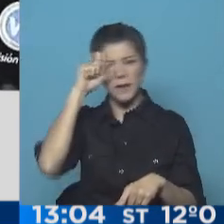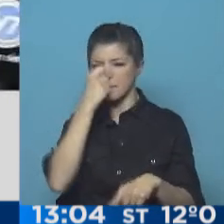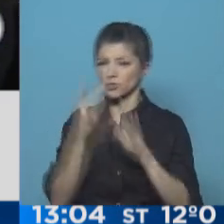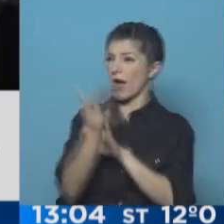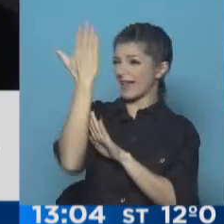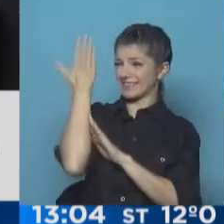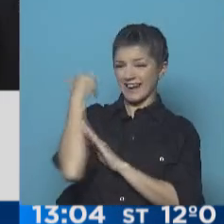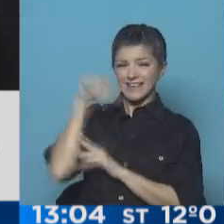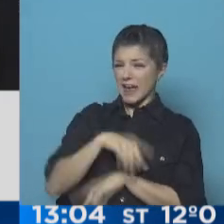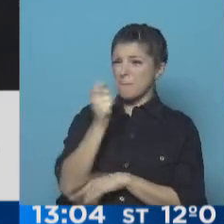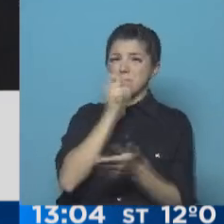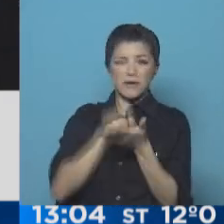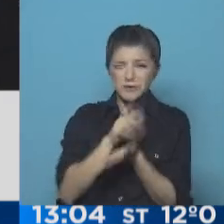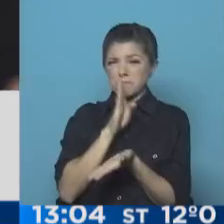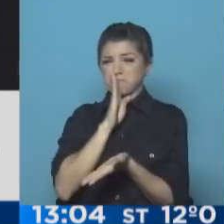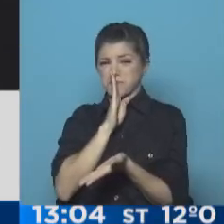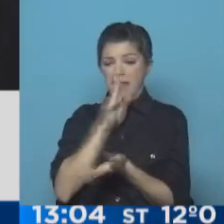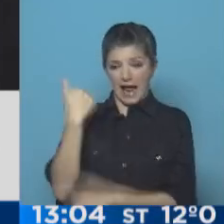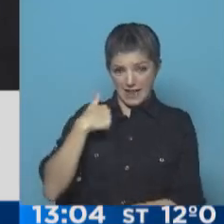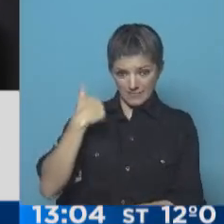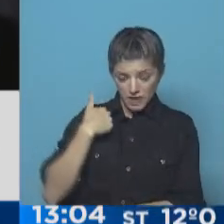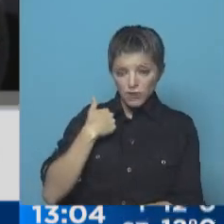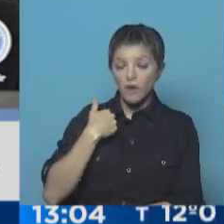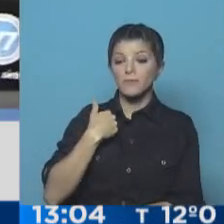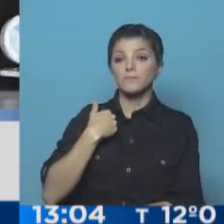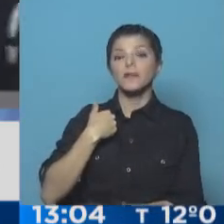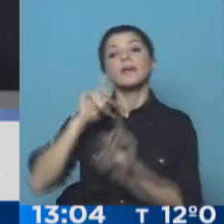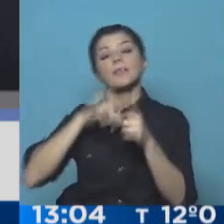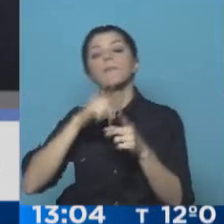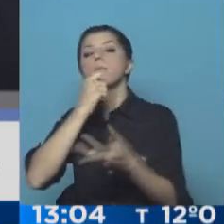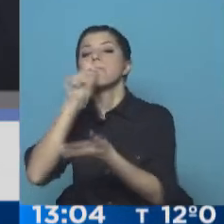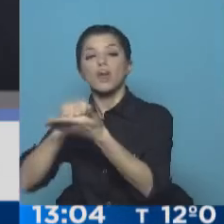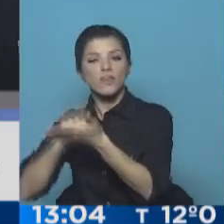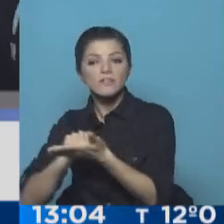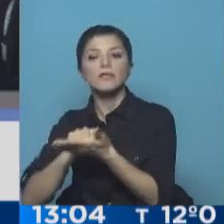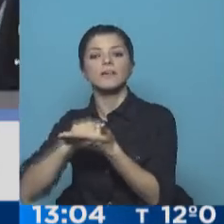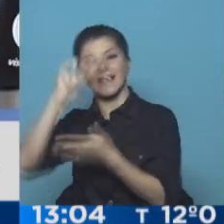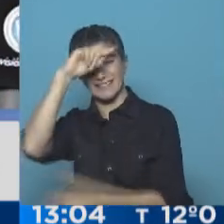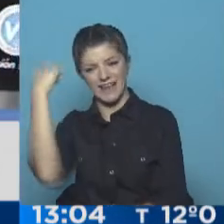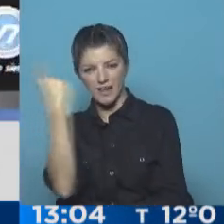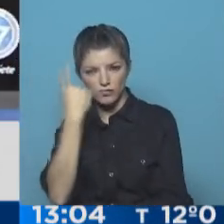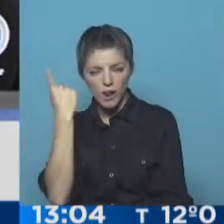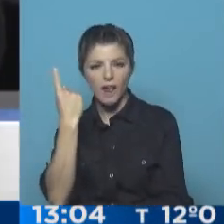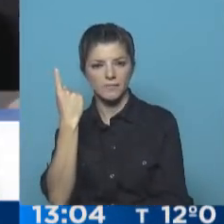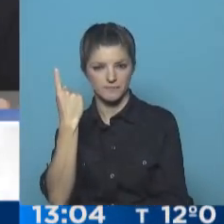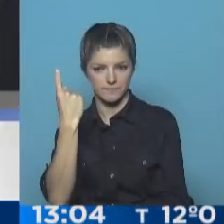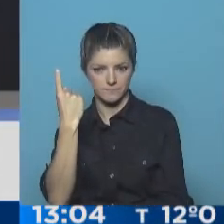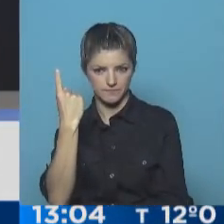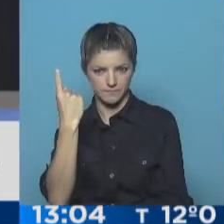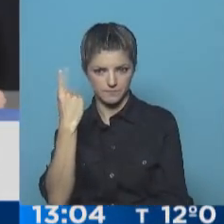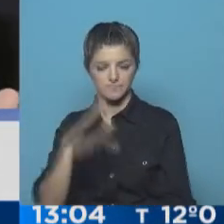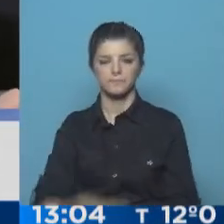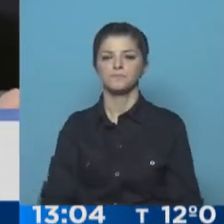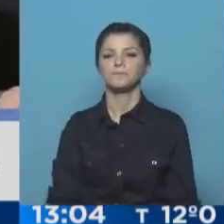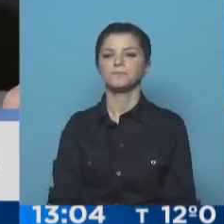estaba lleno de periodistas no solamente de la República Argentina los que habitualmente están cubriendo las notas políticas eh en la jornada de hoy también con